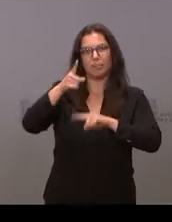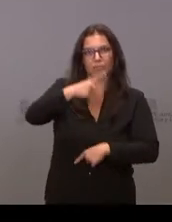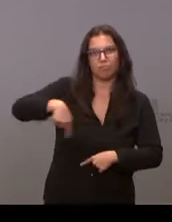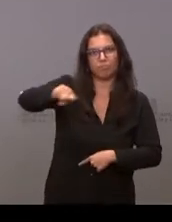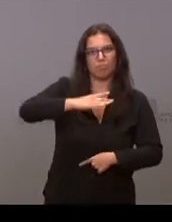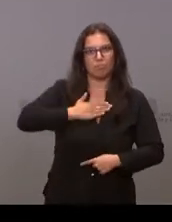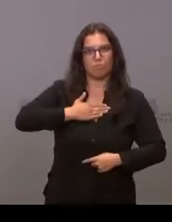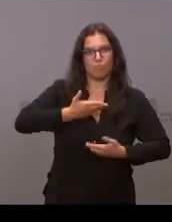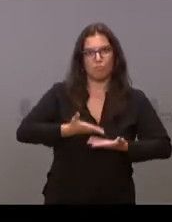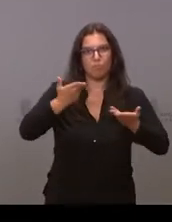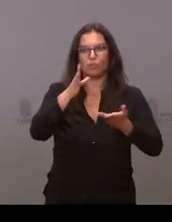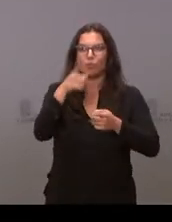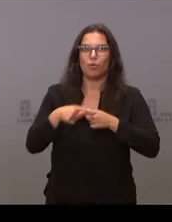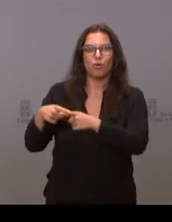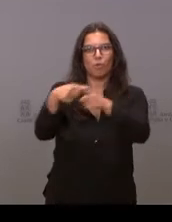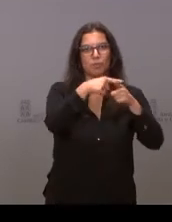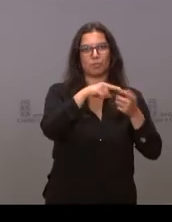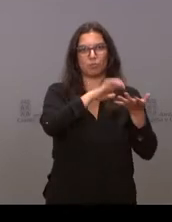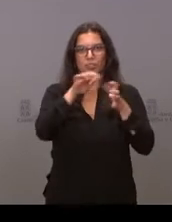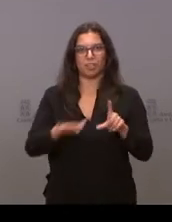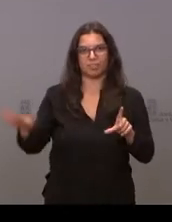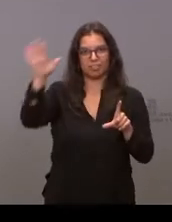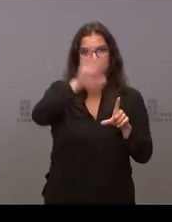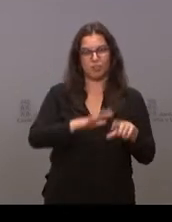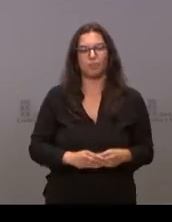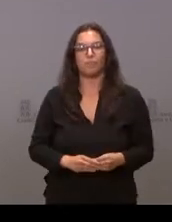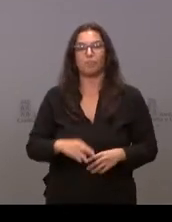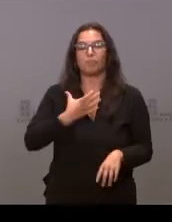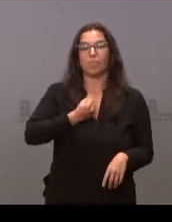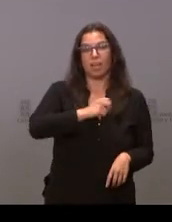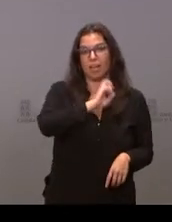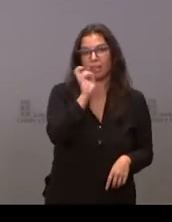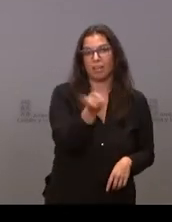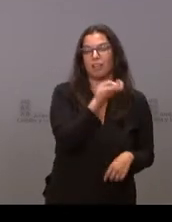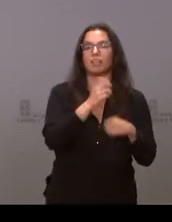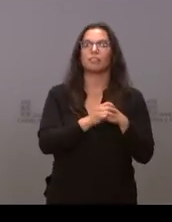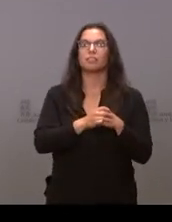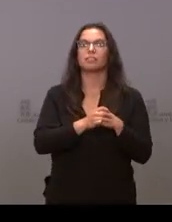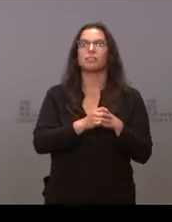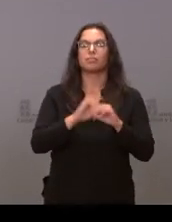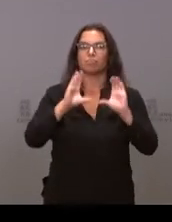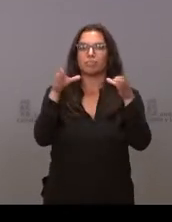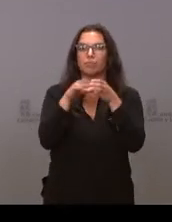feria que compartimos con todo Castilla y León, alcaldes, corporación provincial,